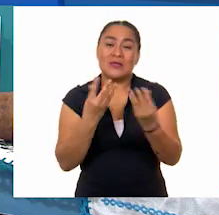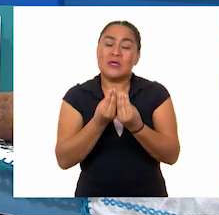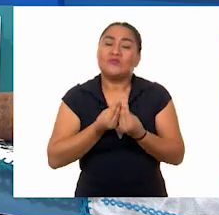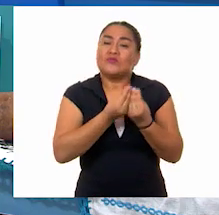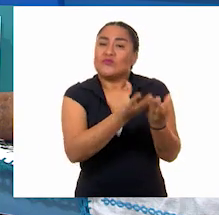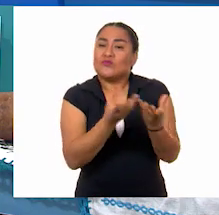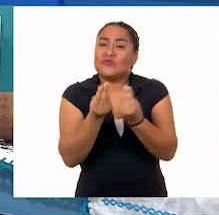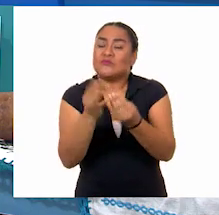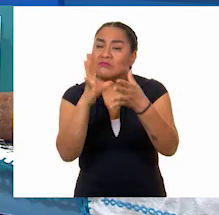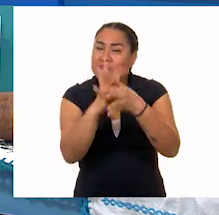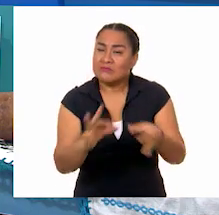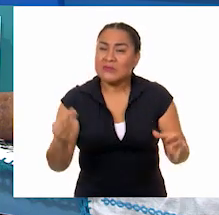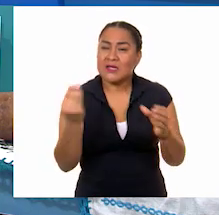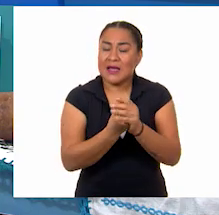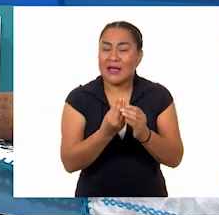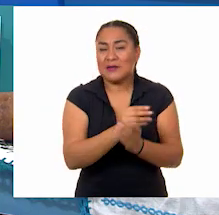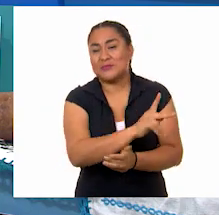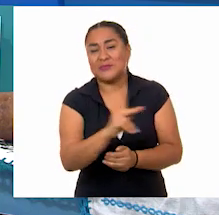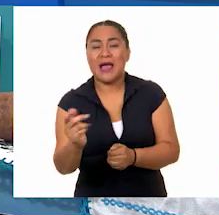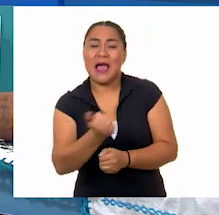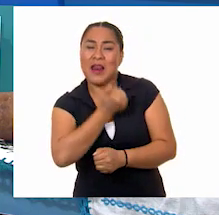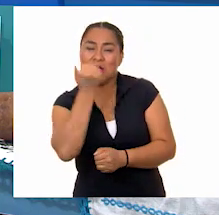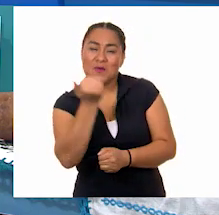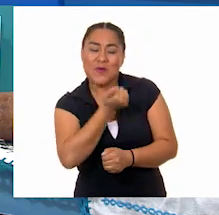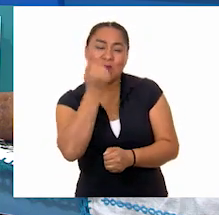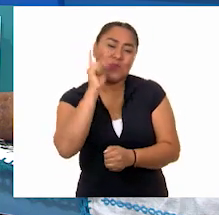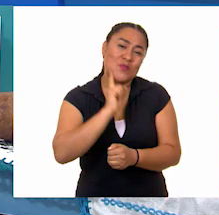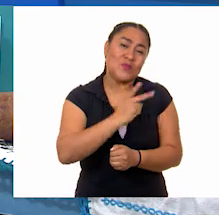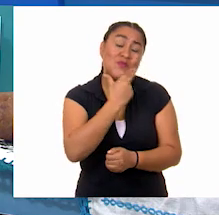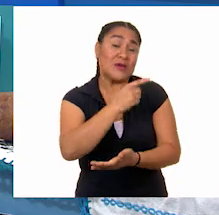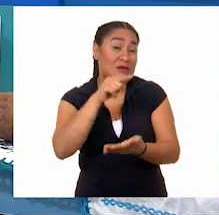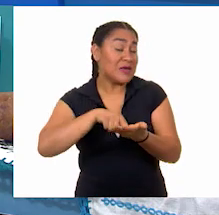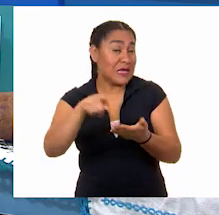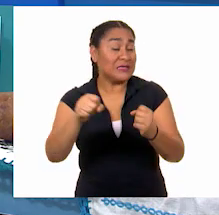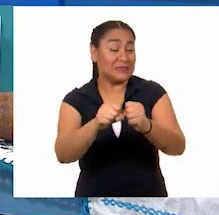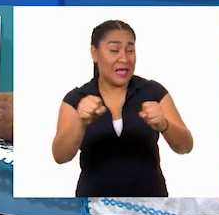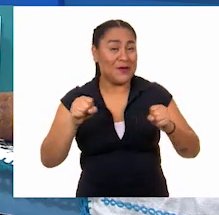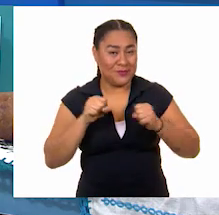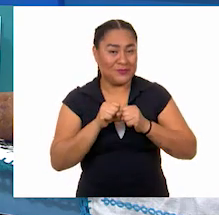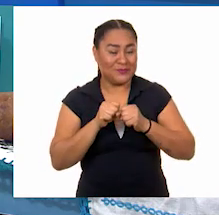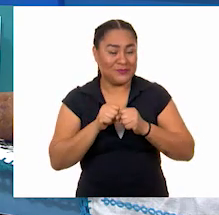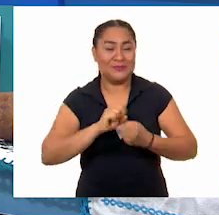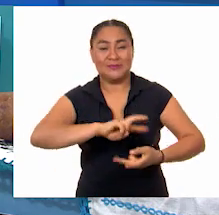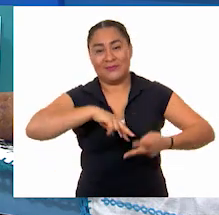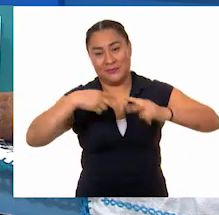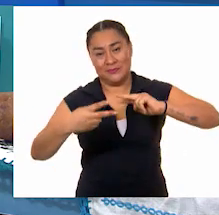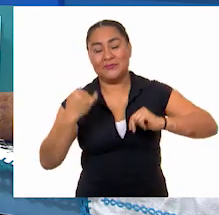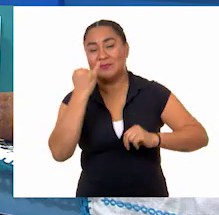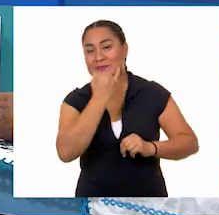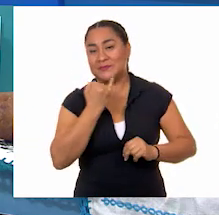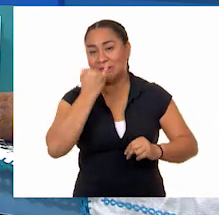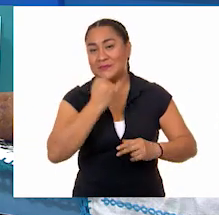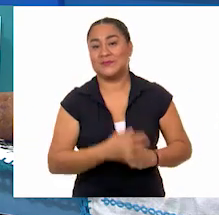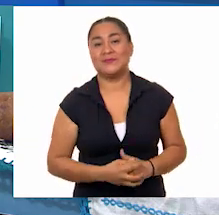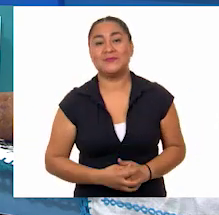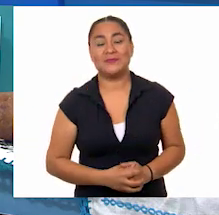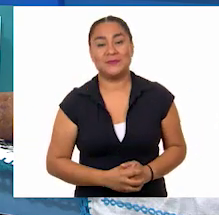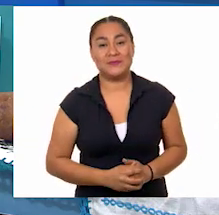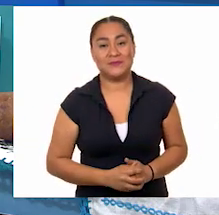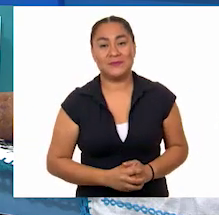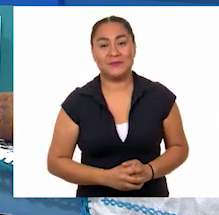conocimientos y experiencias con nuestros alumnos y alumnos en las aulas. Munaha, hija y machana, y de Indiana,